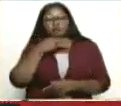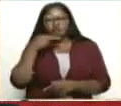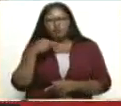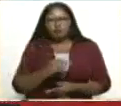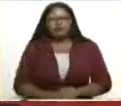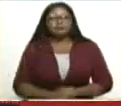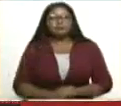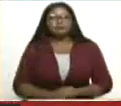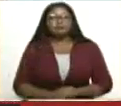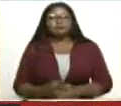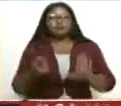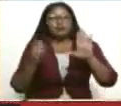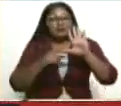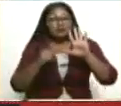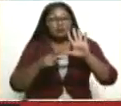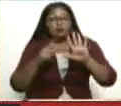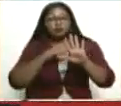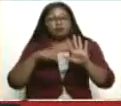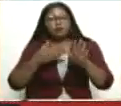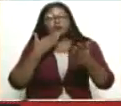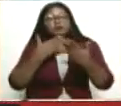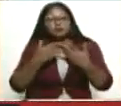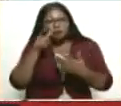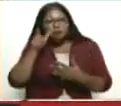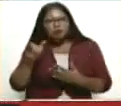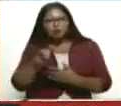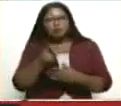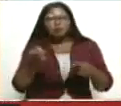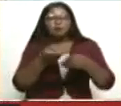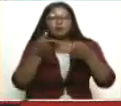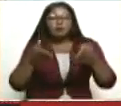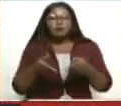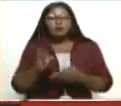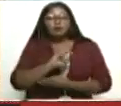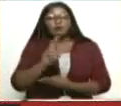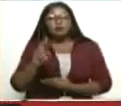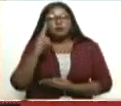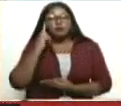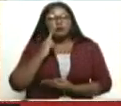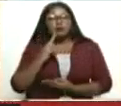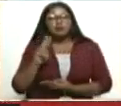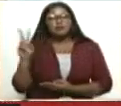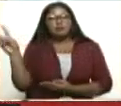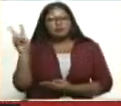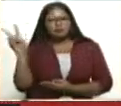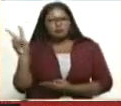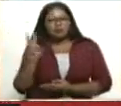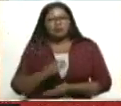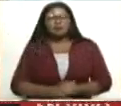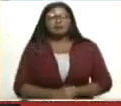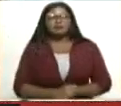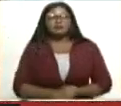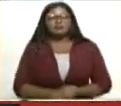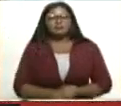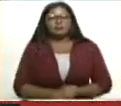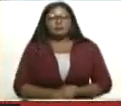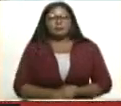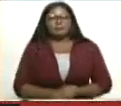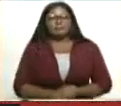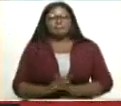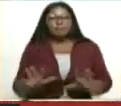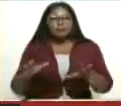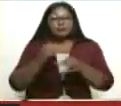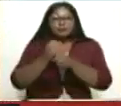5. Agradecemos al pueblo y al gobierno de la República Bolivariana de Venezuela por acoger